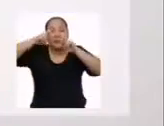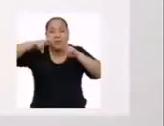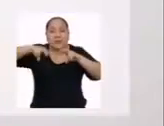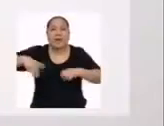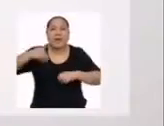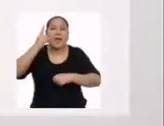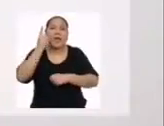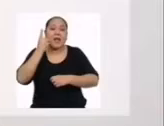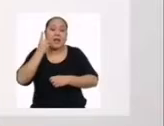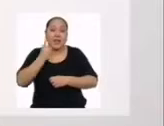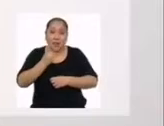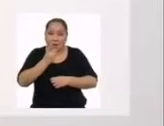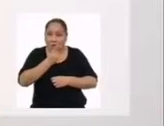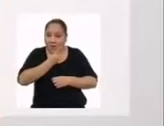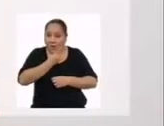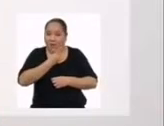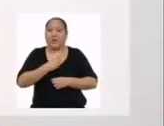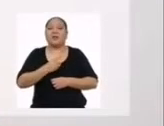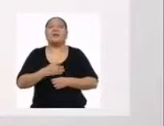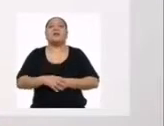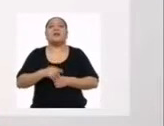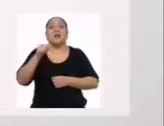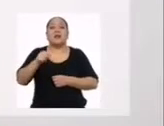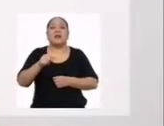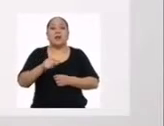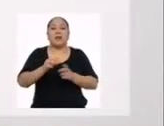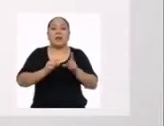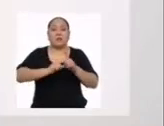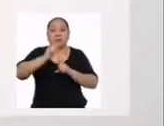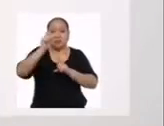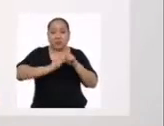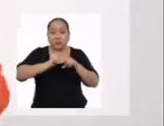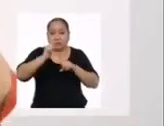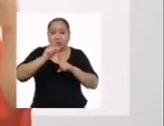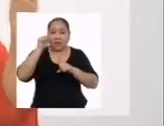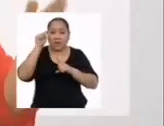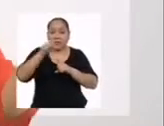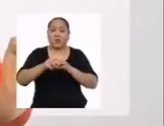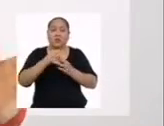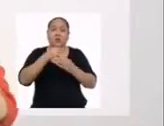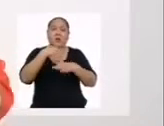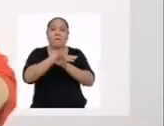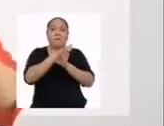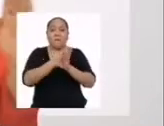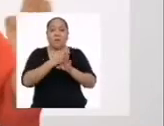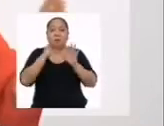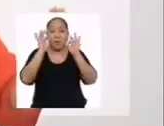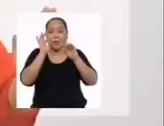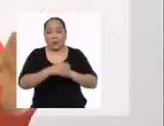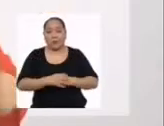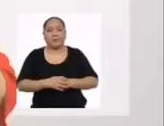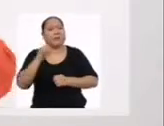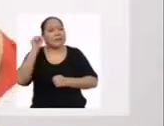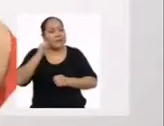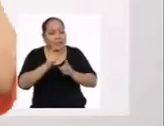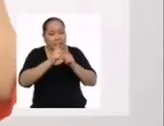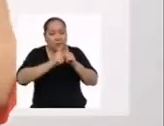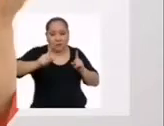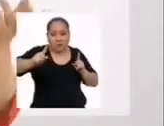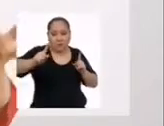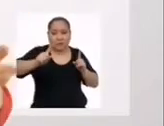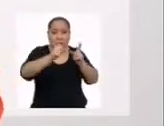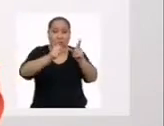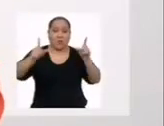riesgo. Exacto. No hay que descuidar las medidas de prevención, que son ambientes ventilados, mantener la distancia,